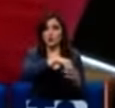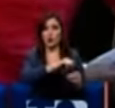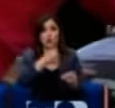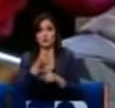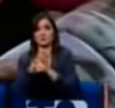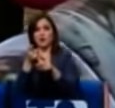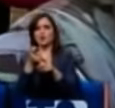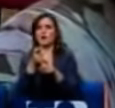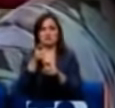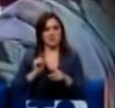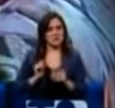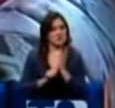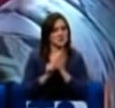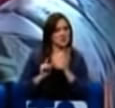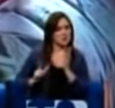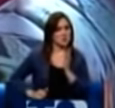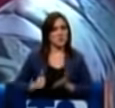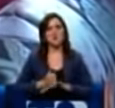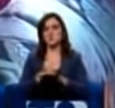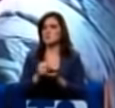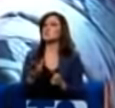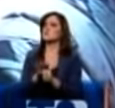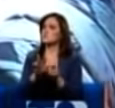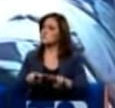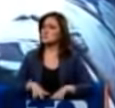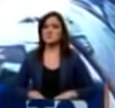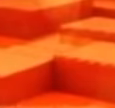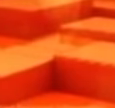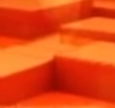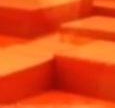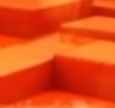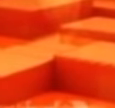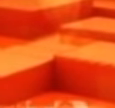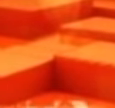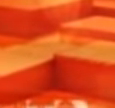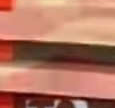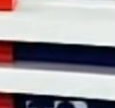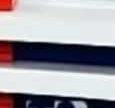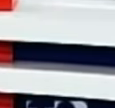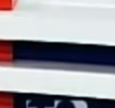igual debe de recibir todos los beneficios. Helen Quiñones, 24 horas.